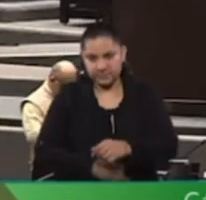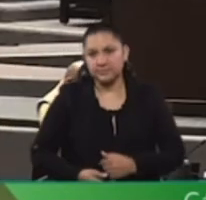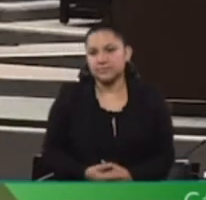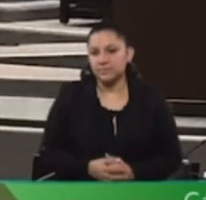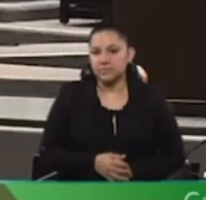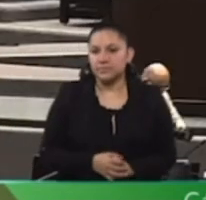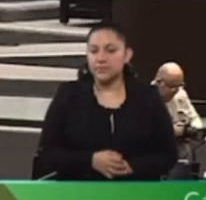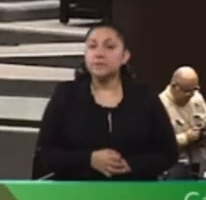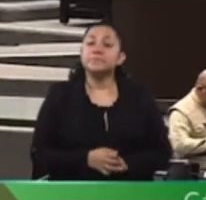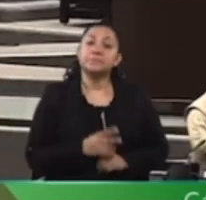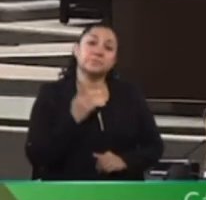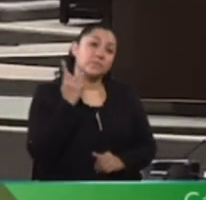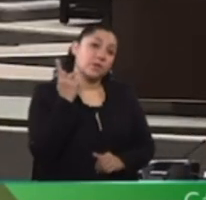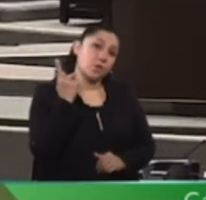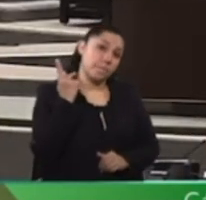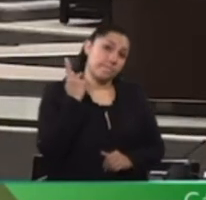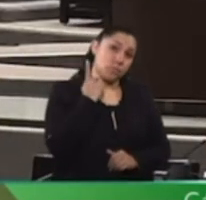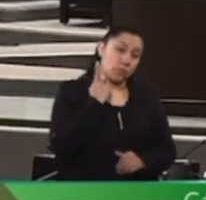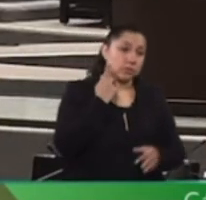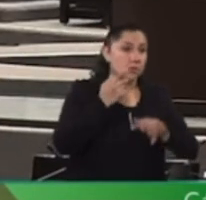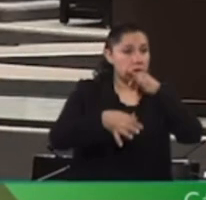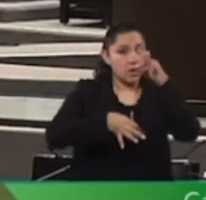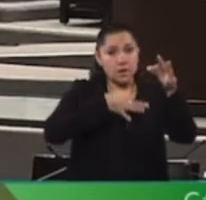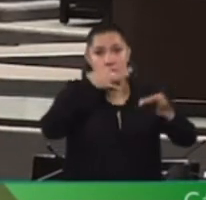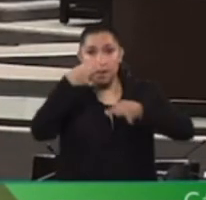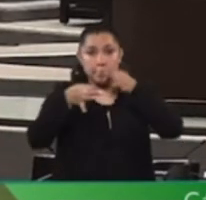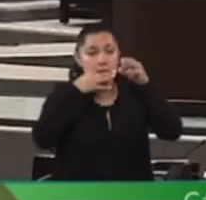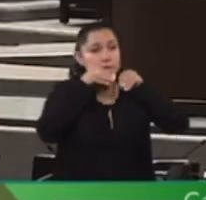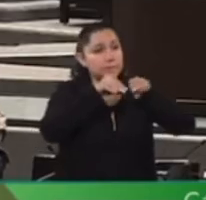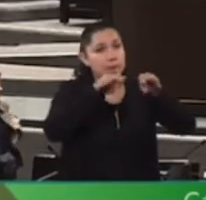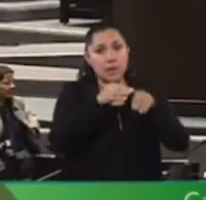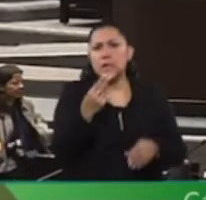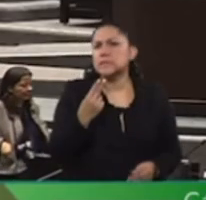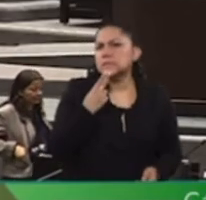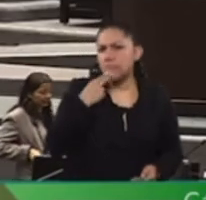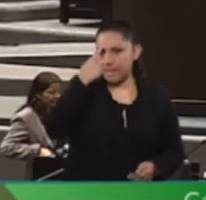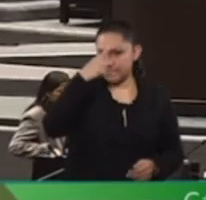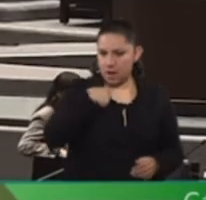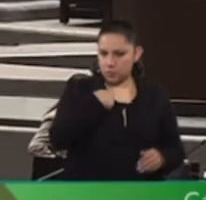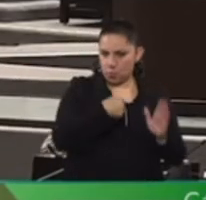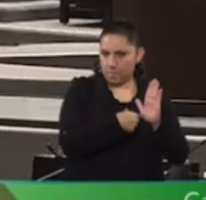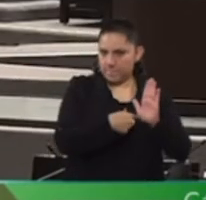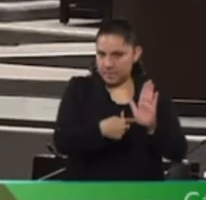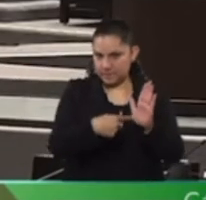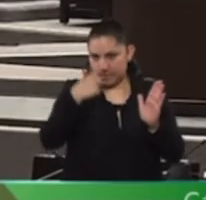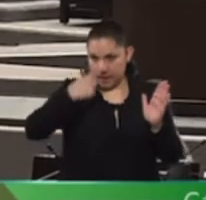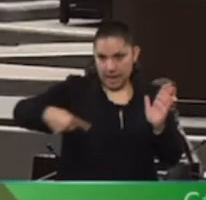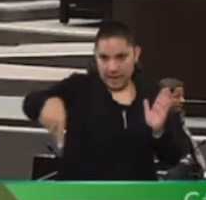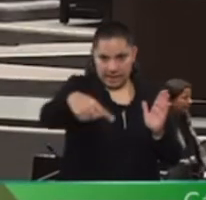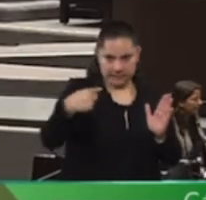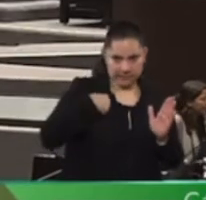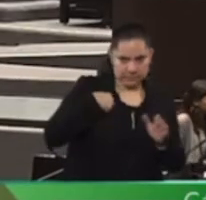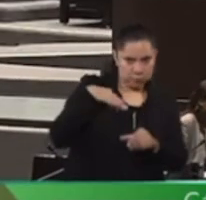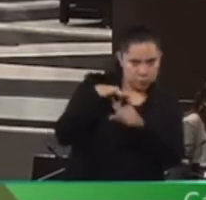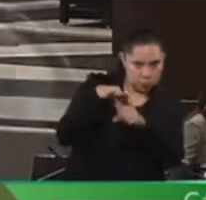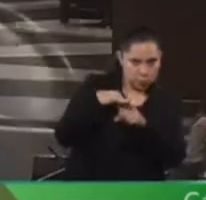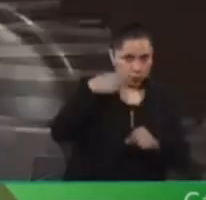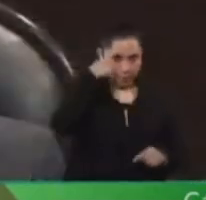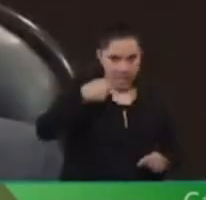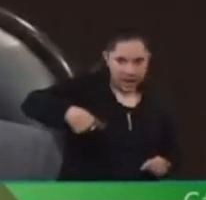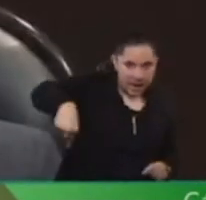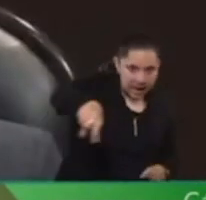Una campaña política no sirve únicamente para presentarse, para pedir votos, para crear simpatía con todas las personas